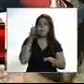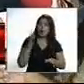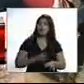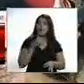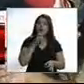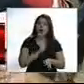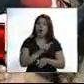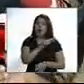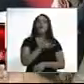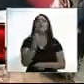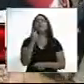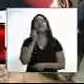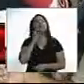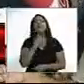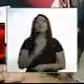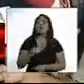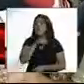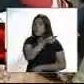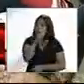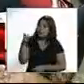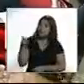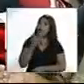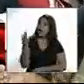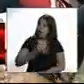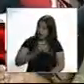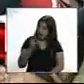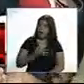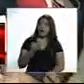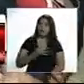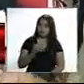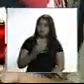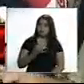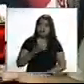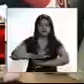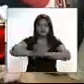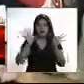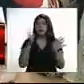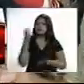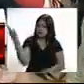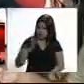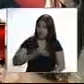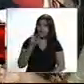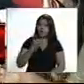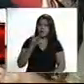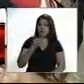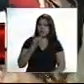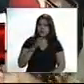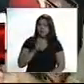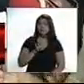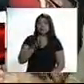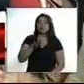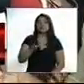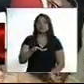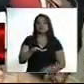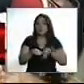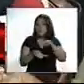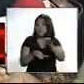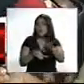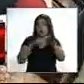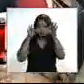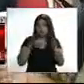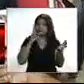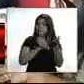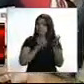decía una de ellas, ustedes reaseguran la que ya de por sí es seguro, un paso que ya está totalmente